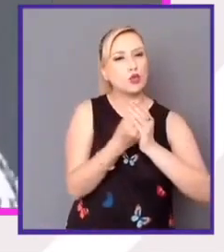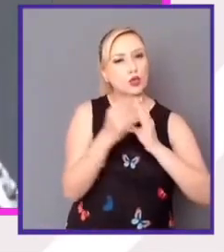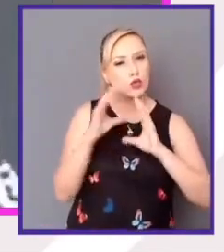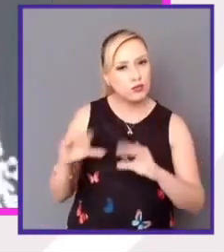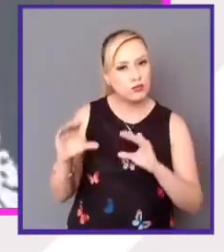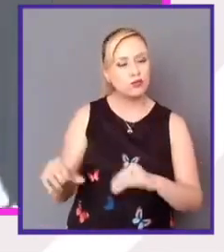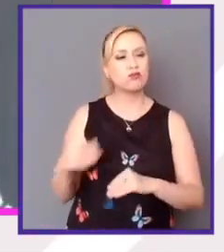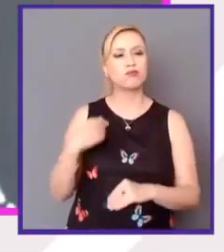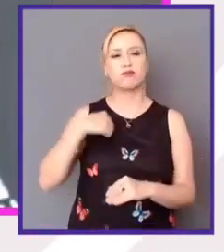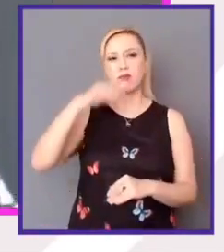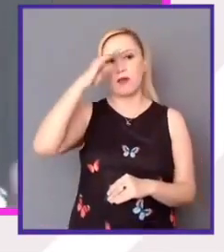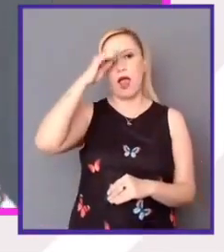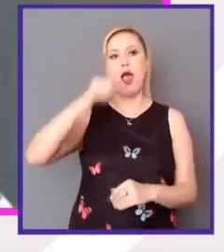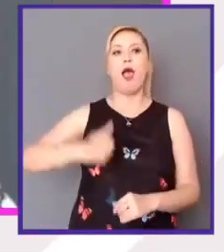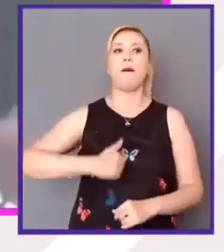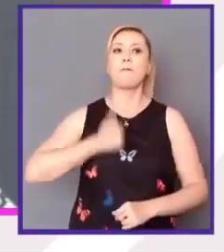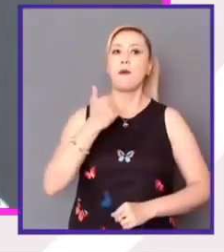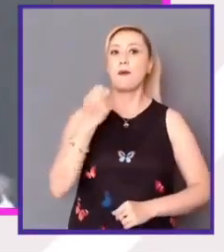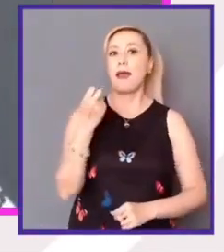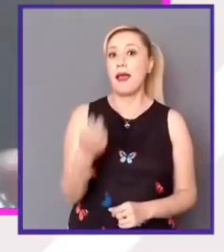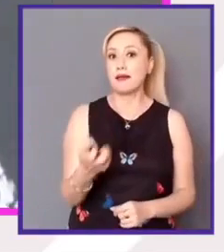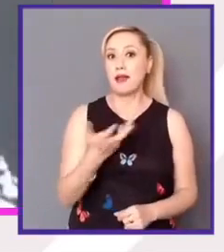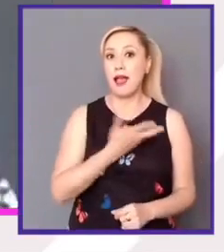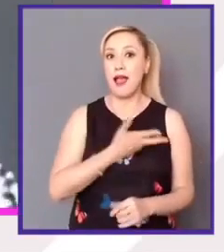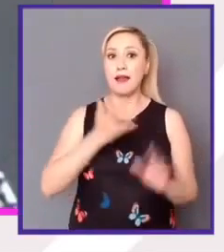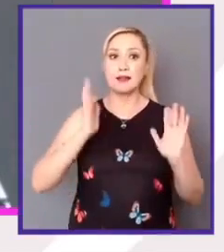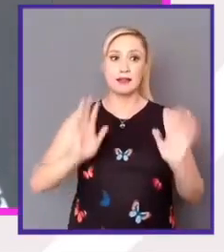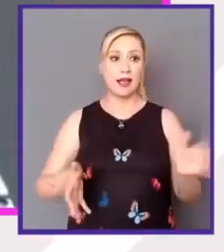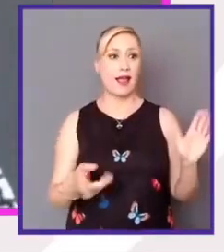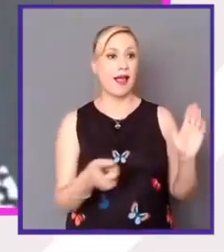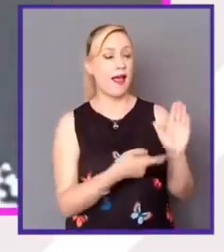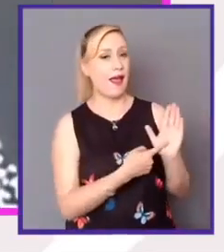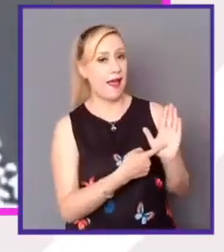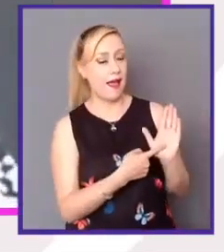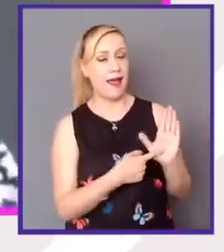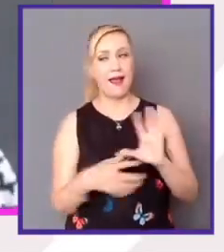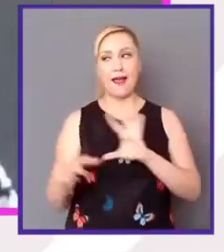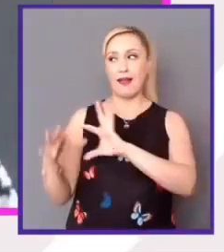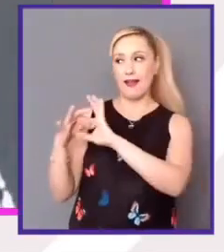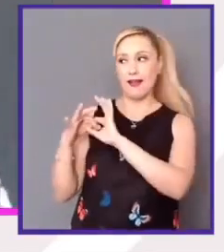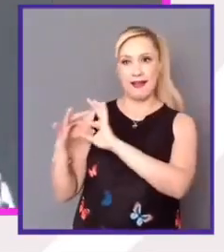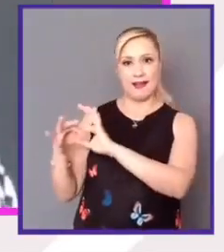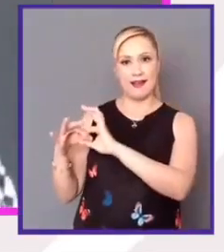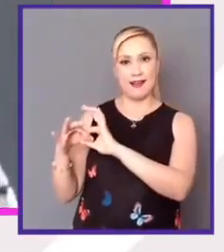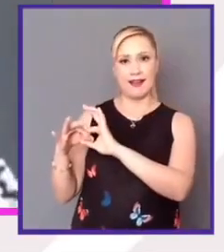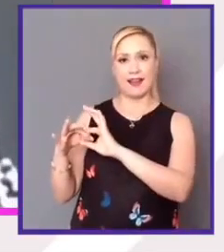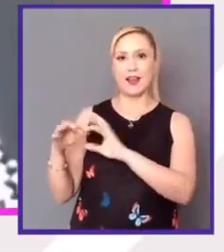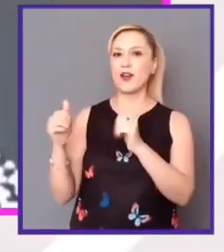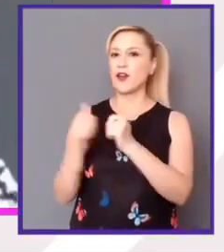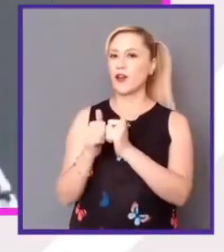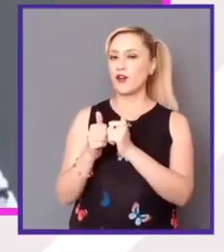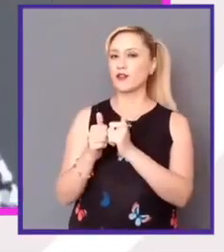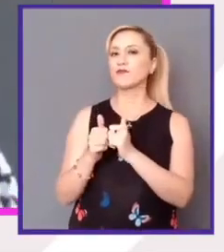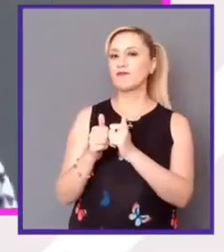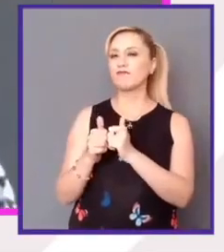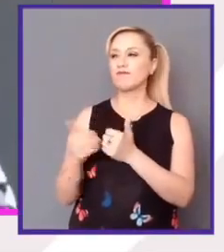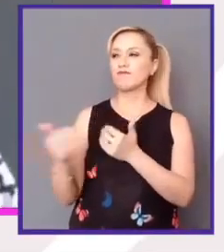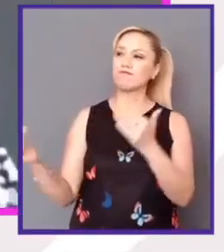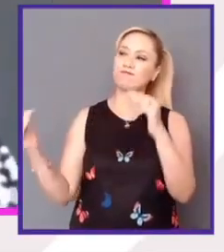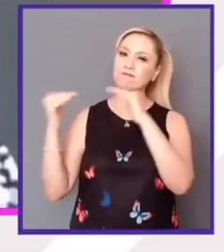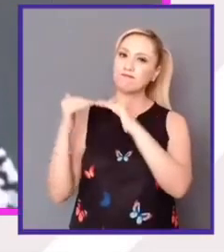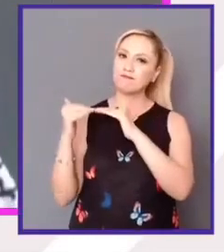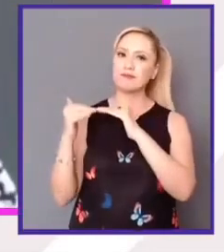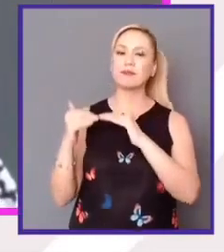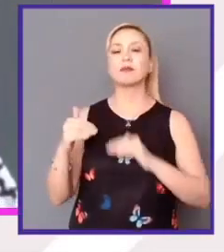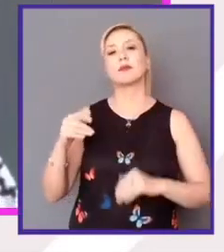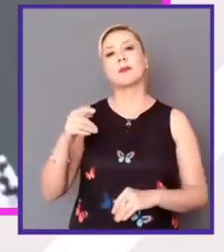que igual hay que aprovechar esos espacios que ya existen y que ya estamos trabajando en conjunto con las empresas a través del Gran Acuerdo por el Trato Igualitario, pues para dar esos